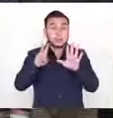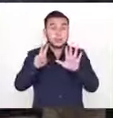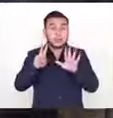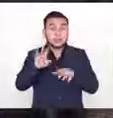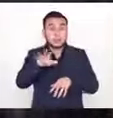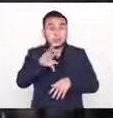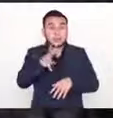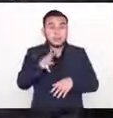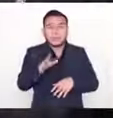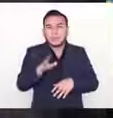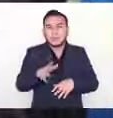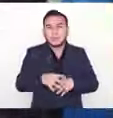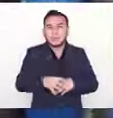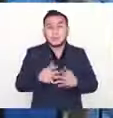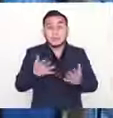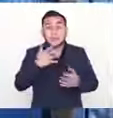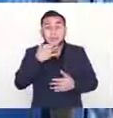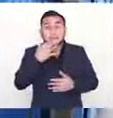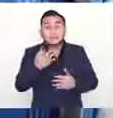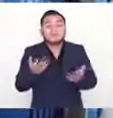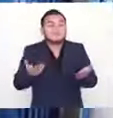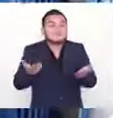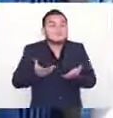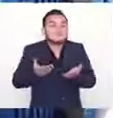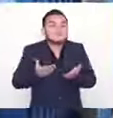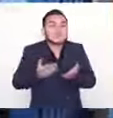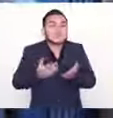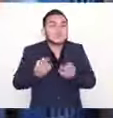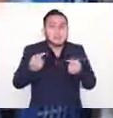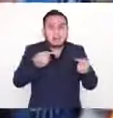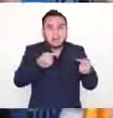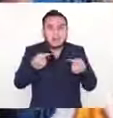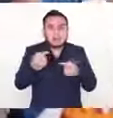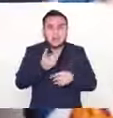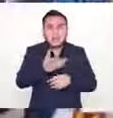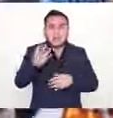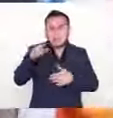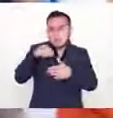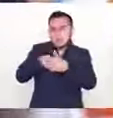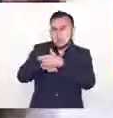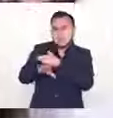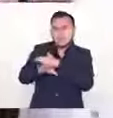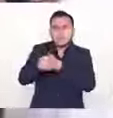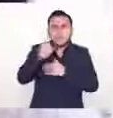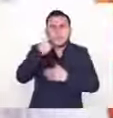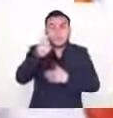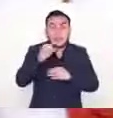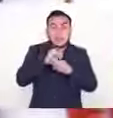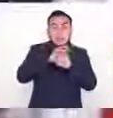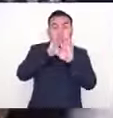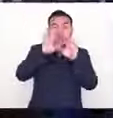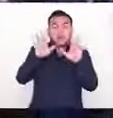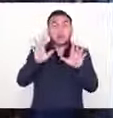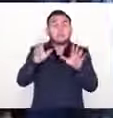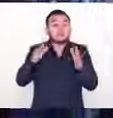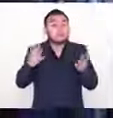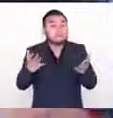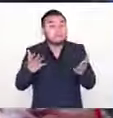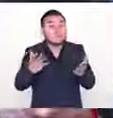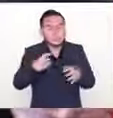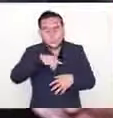porque es imposible y que no hubiera ni hubiese ninguna riña ni nada y entraron todos los medios ahí están los medios para los cuales